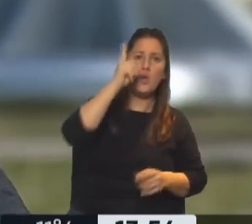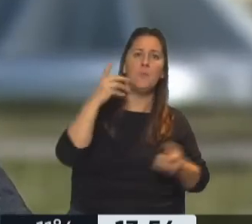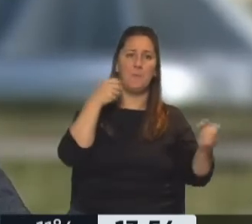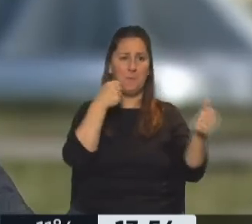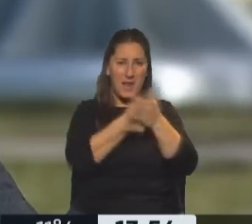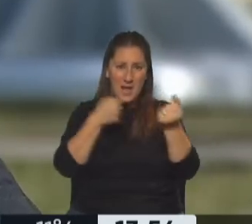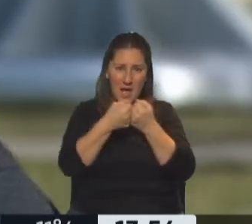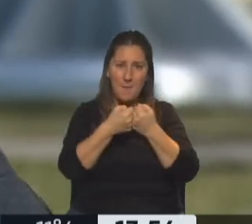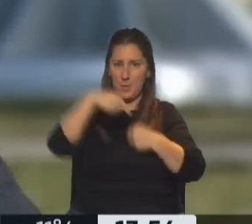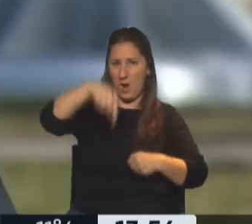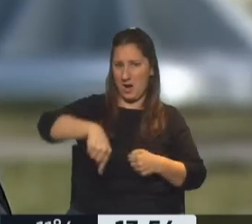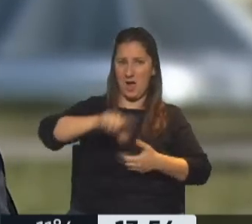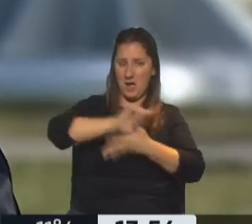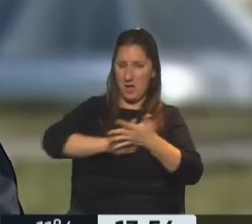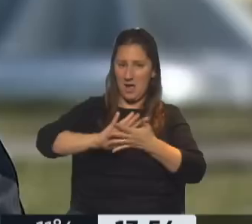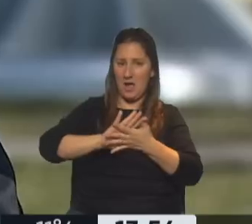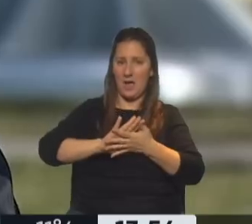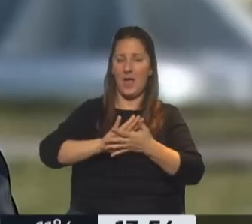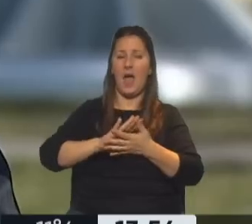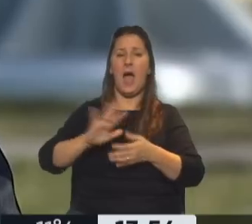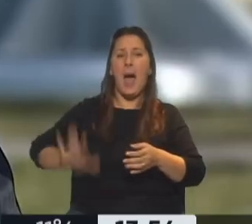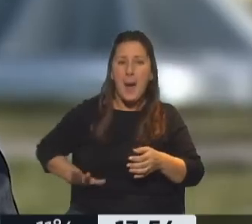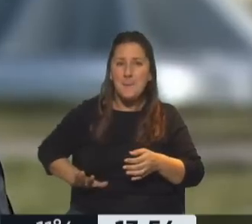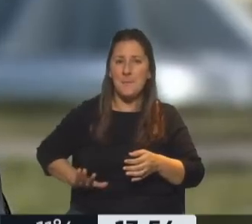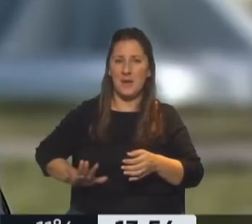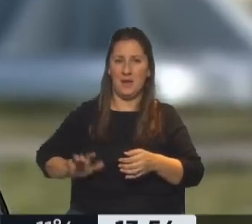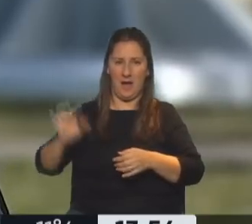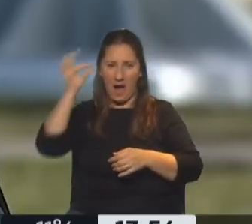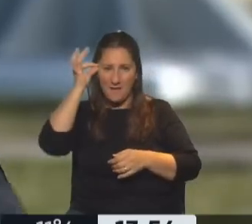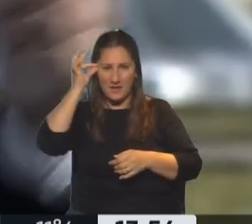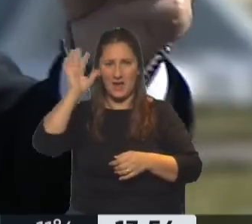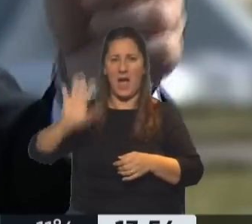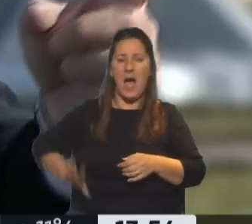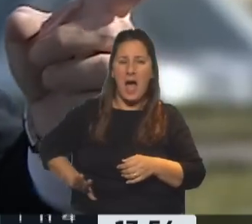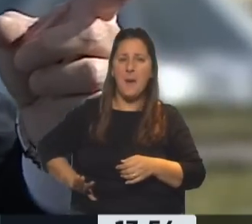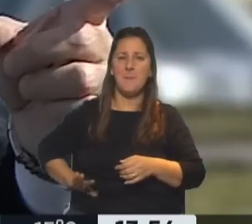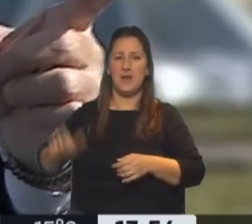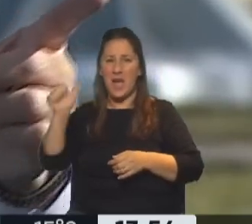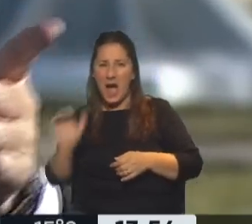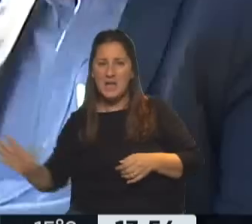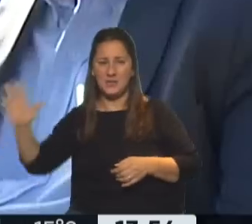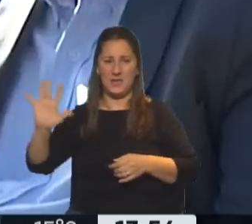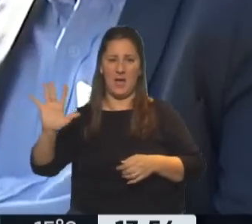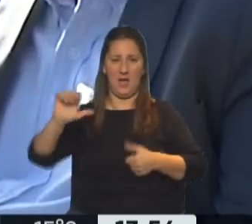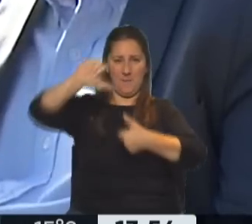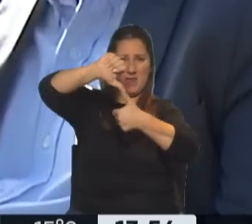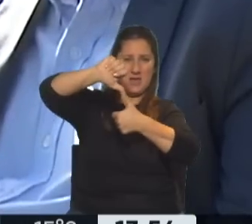sur. Las hambrunas van a estar en África, van a estar en Asia, van a estar en Centroamérica.